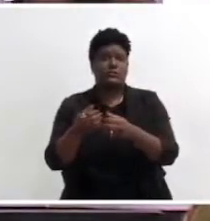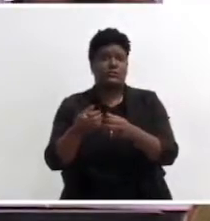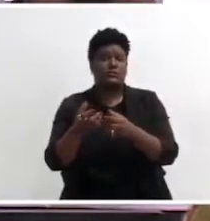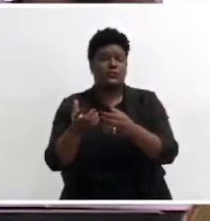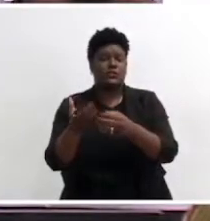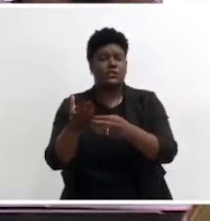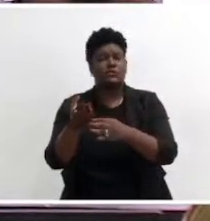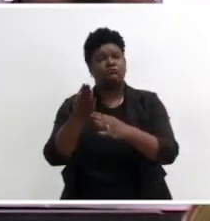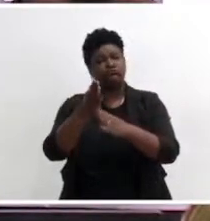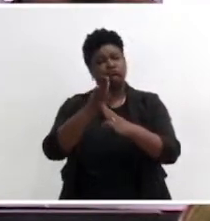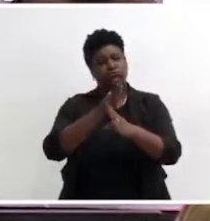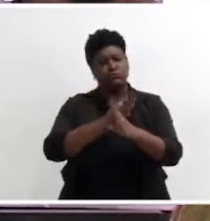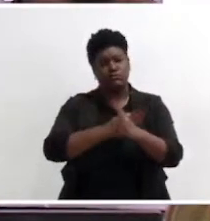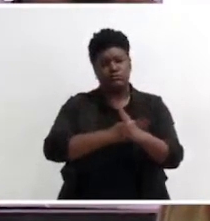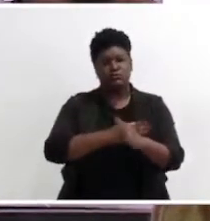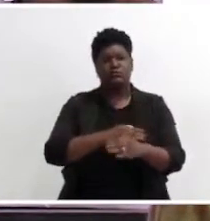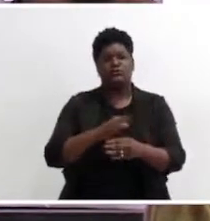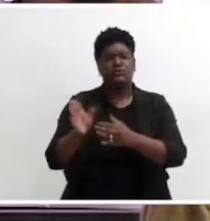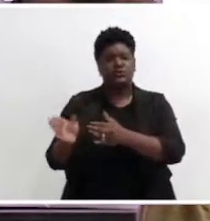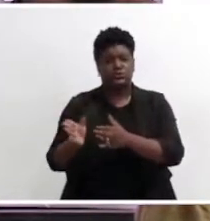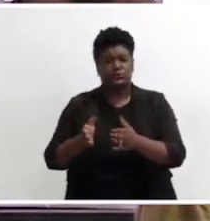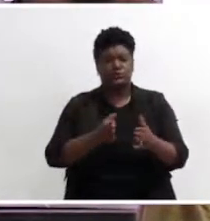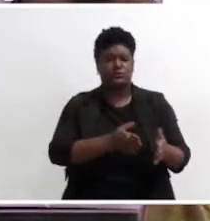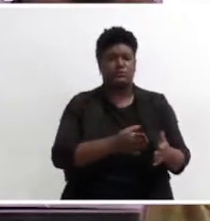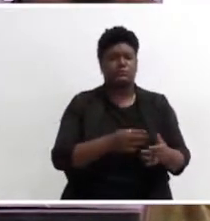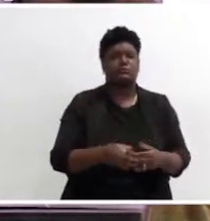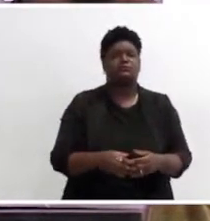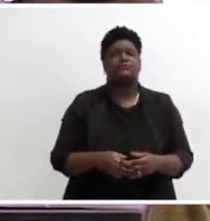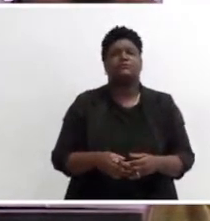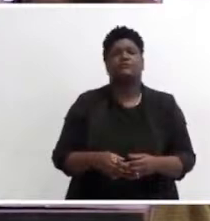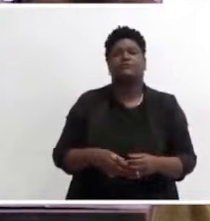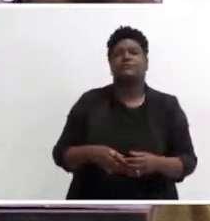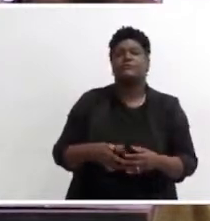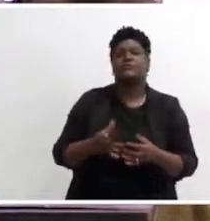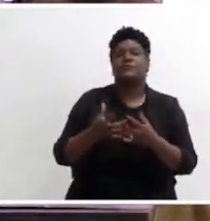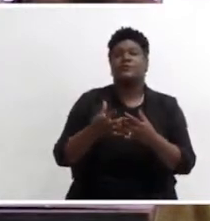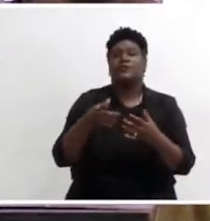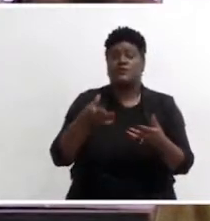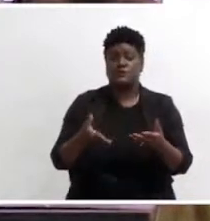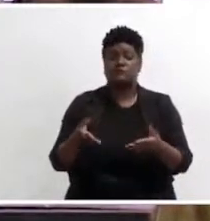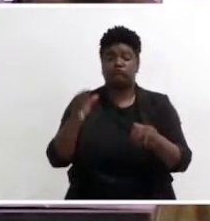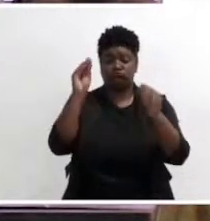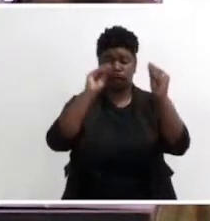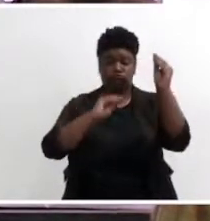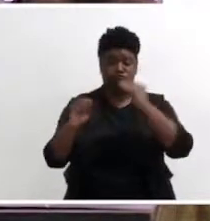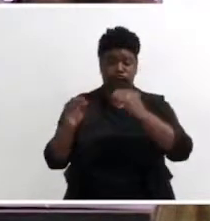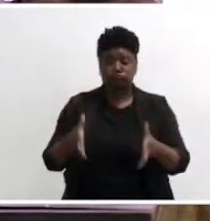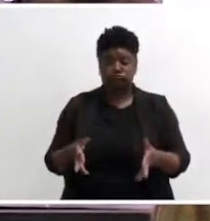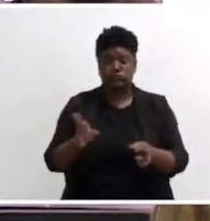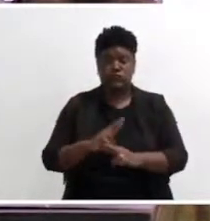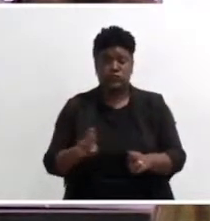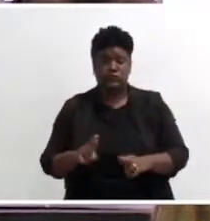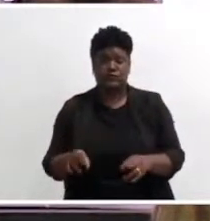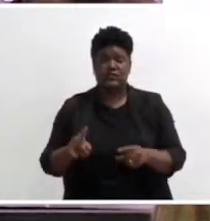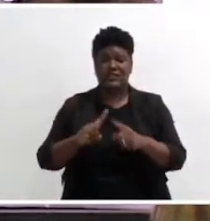se ensamblan y se hacen equipos y maquinarias, como todo lo que tiene que ver con los